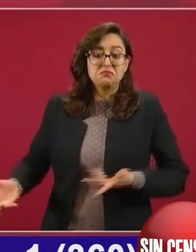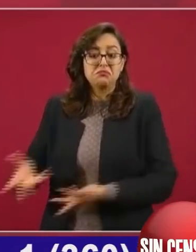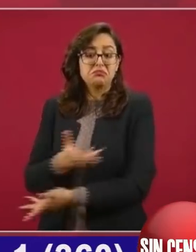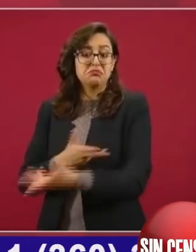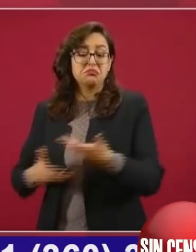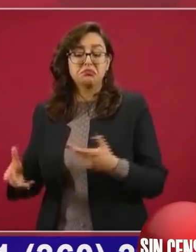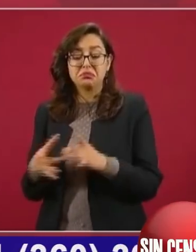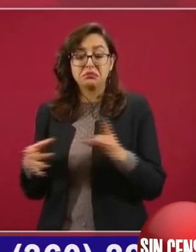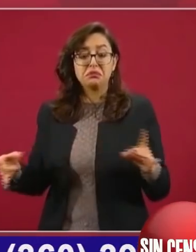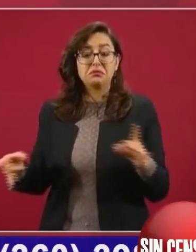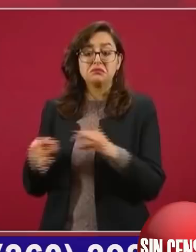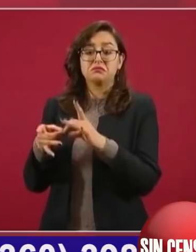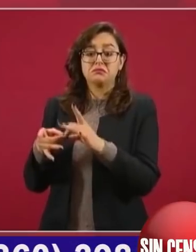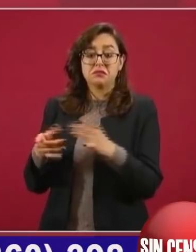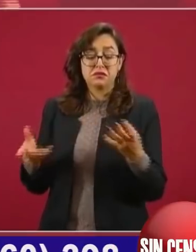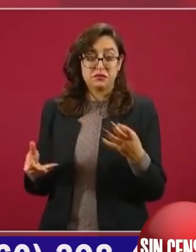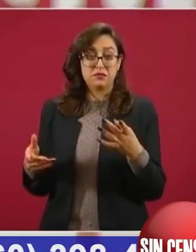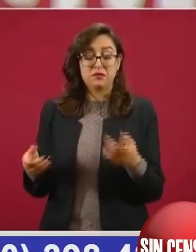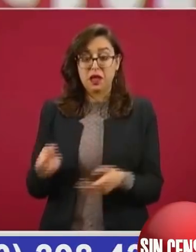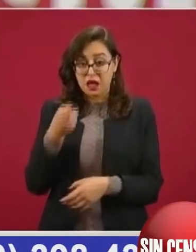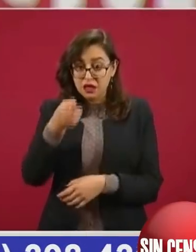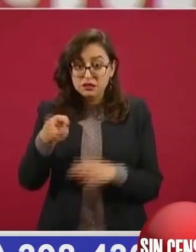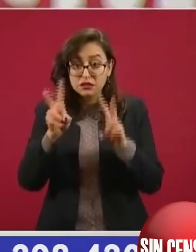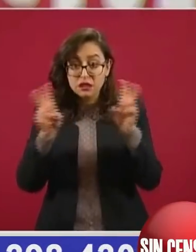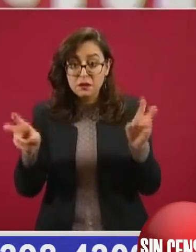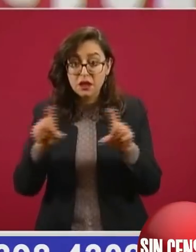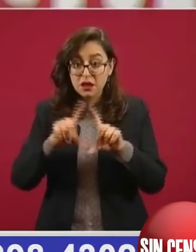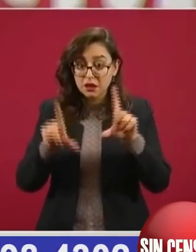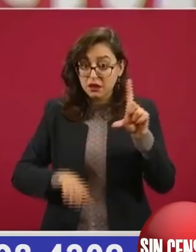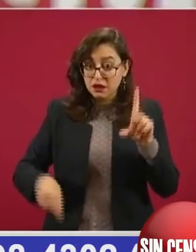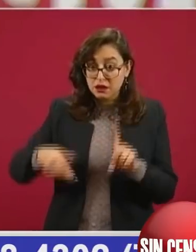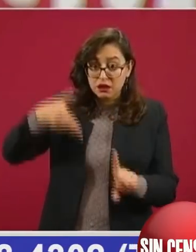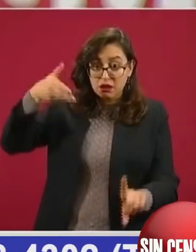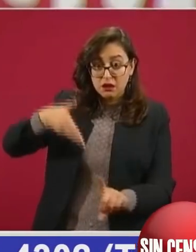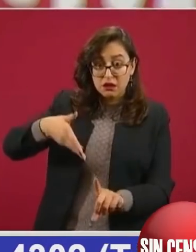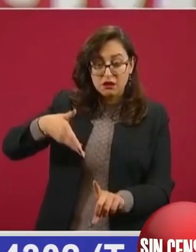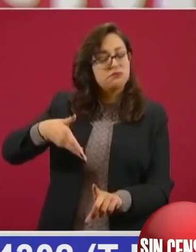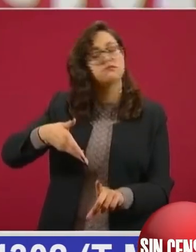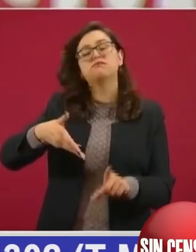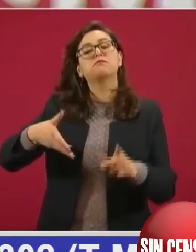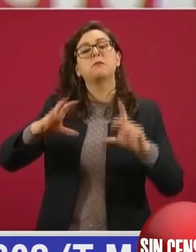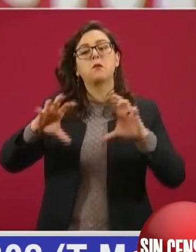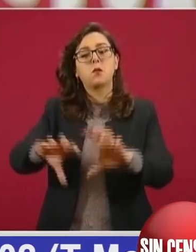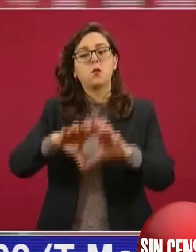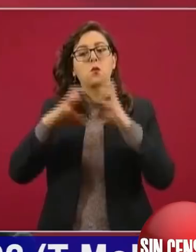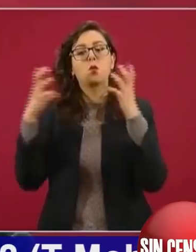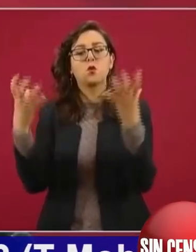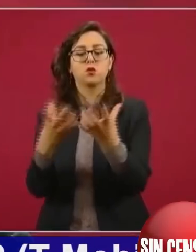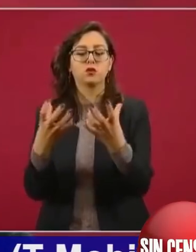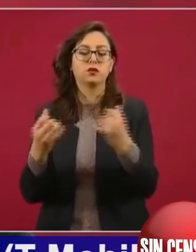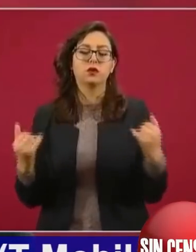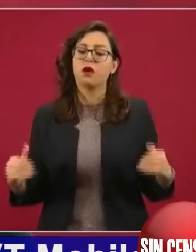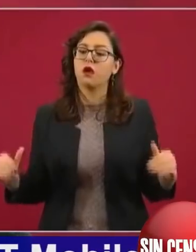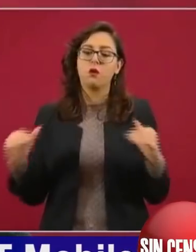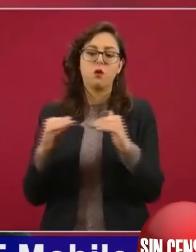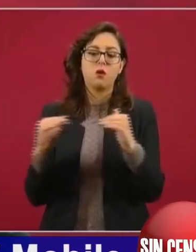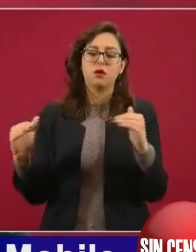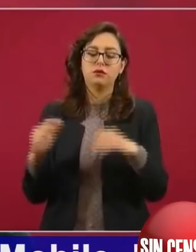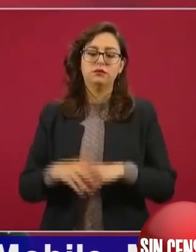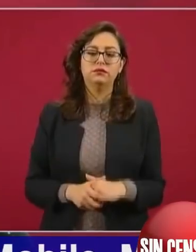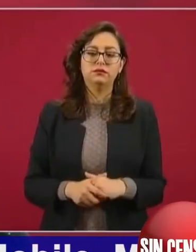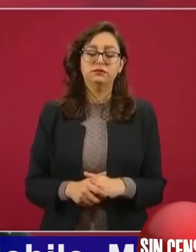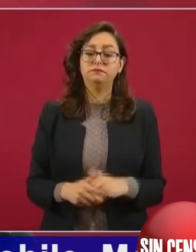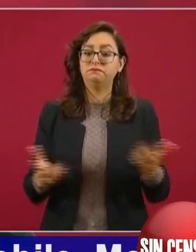claro, no estoy hablando de México, esto es un fenómeno de la pandemia en el nivel mundial. ¿Cuándo se va a llegar a